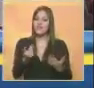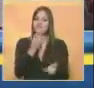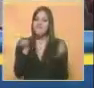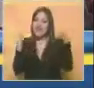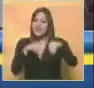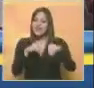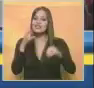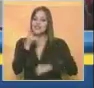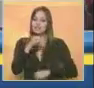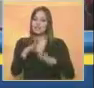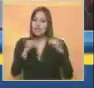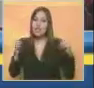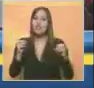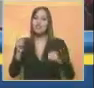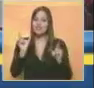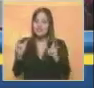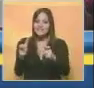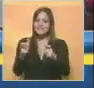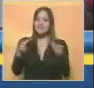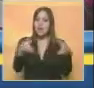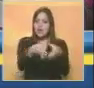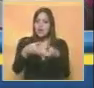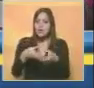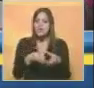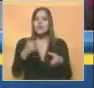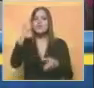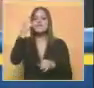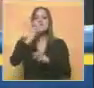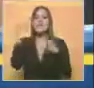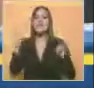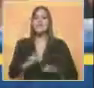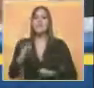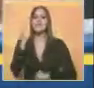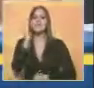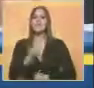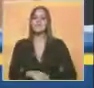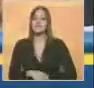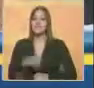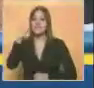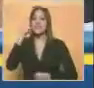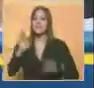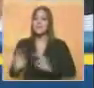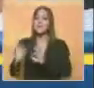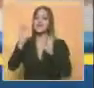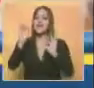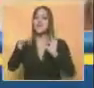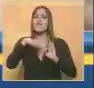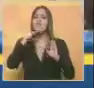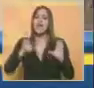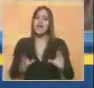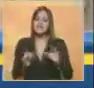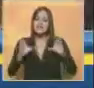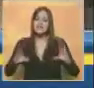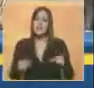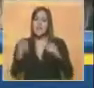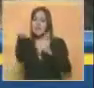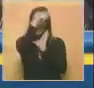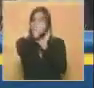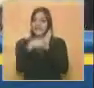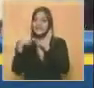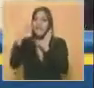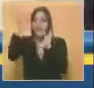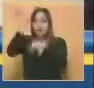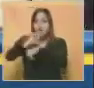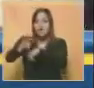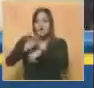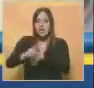sociedad anticancerosa y hacerle un día más alegre a todas estas mujeres. Un día especial lleno de masajes, maquillaje, consejos de